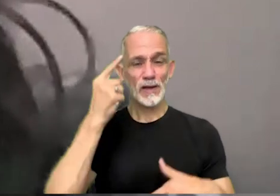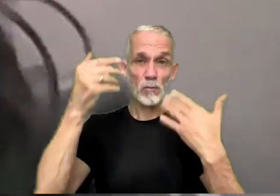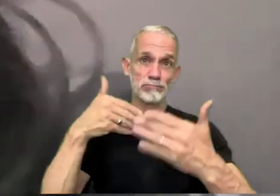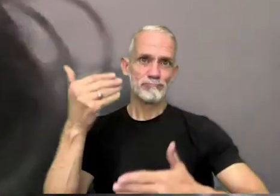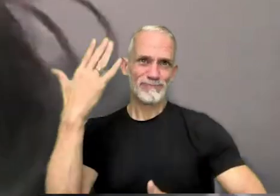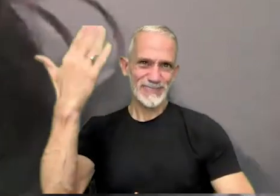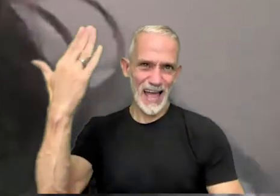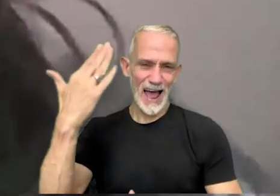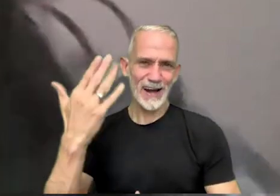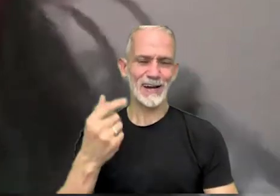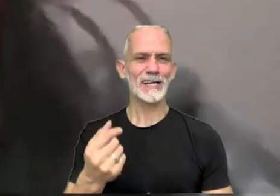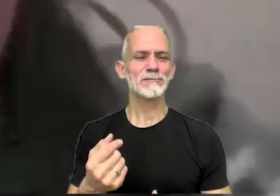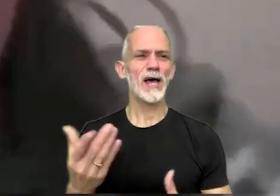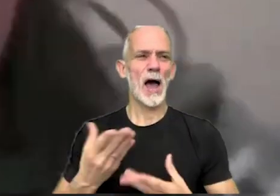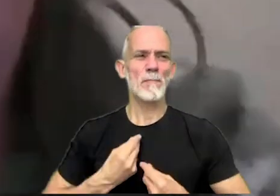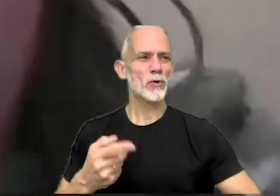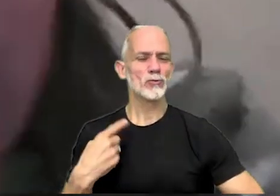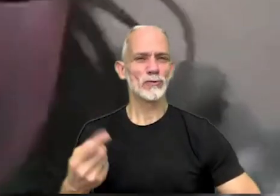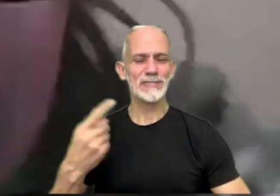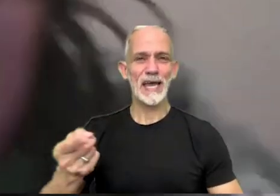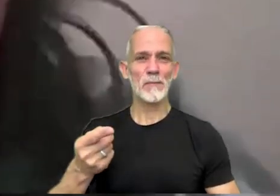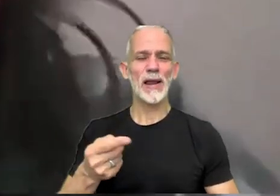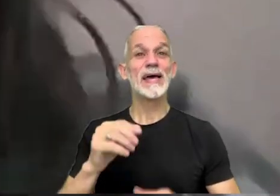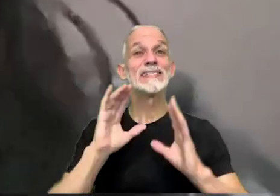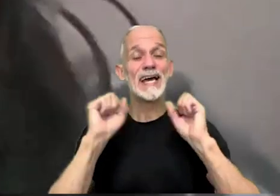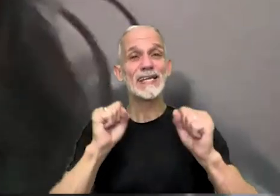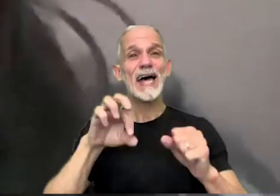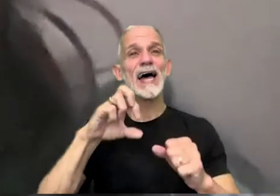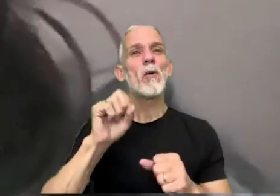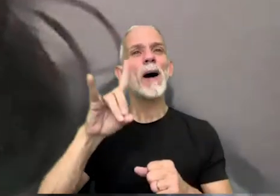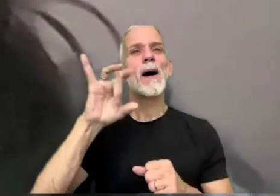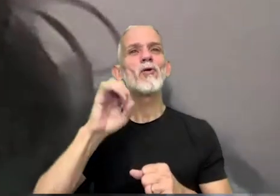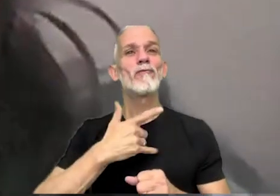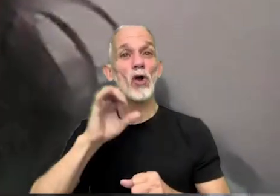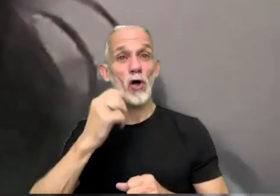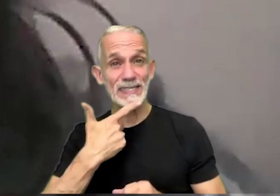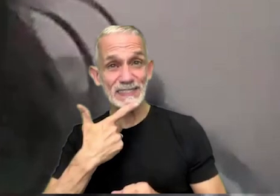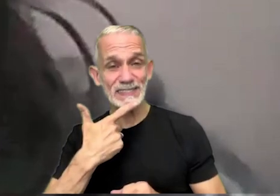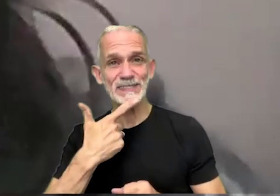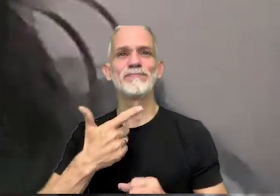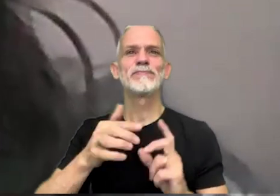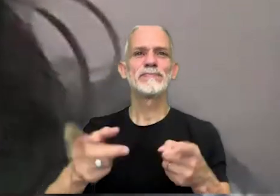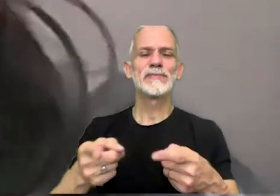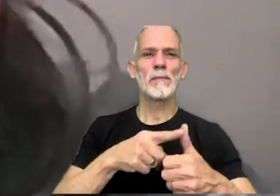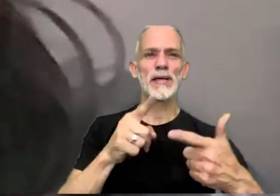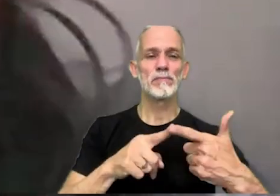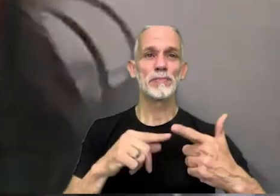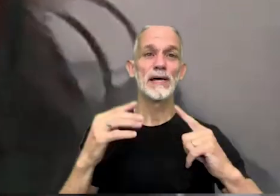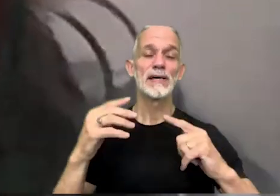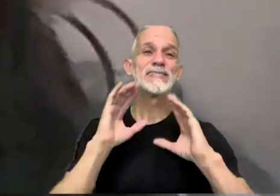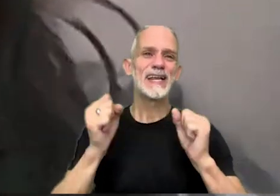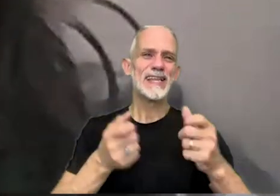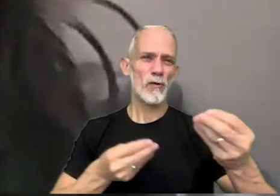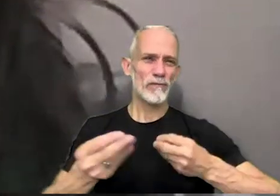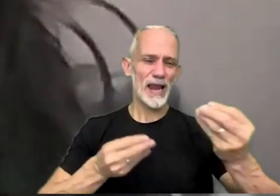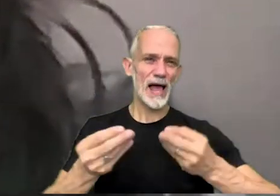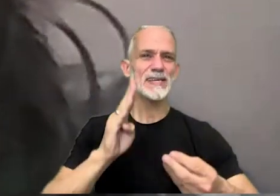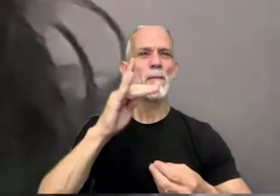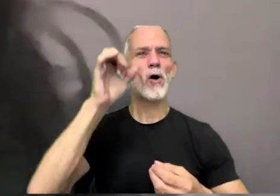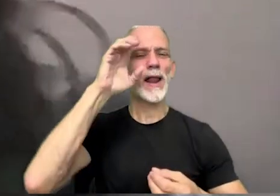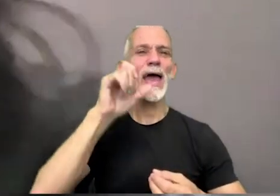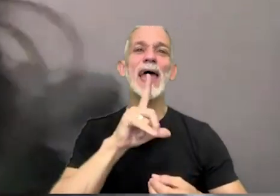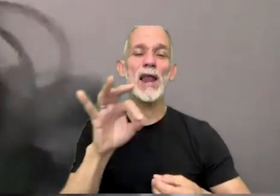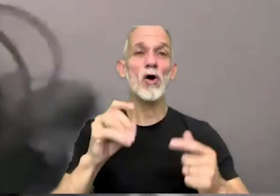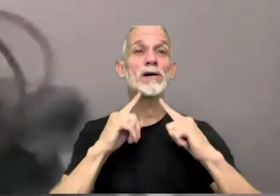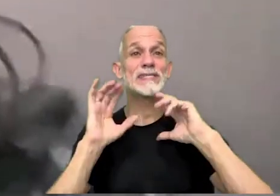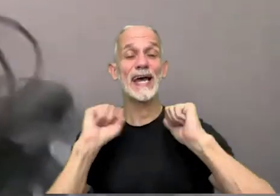estas charlas. eh, a nuestro secretario Pablo Flores, al secretario de Finanzas Fabián